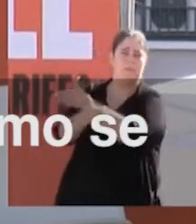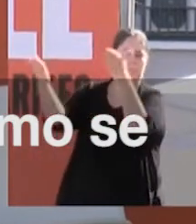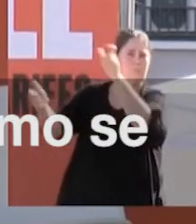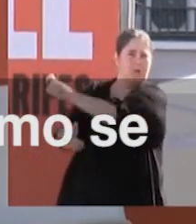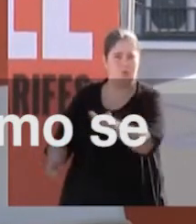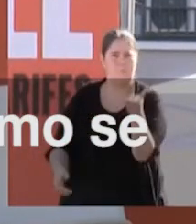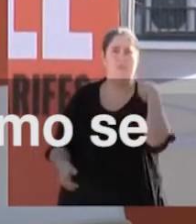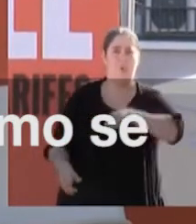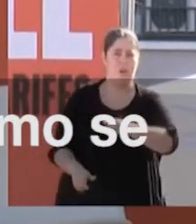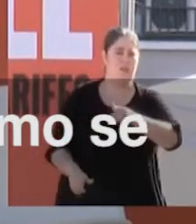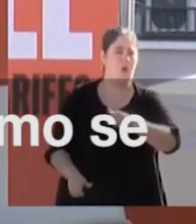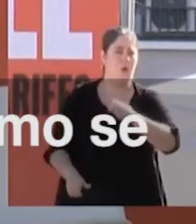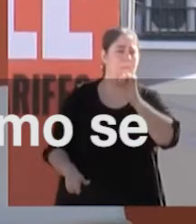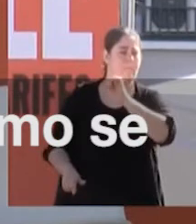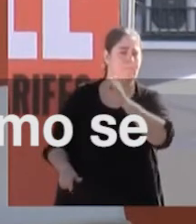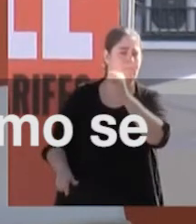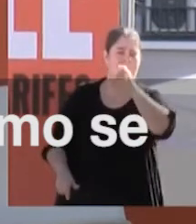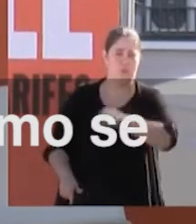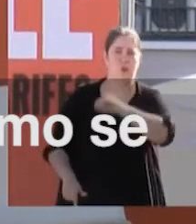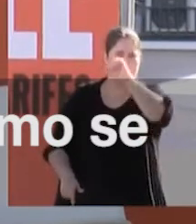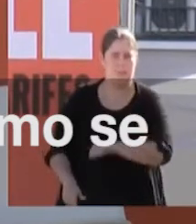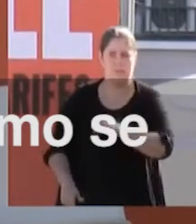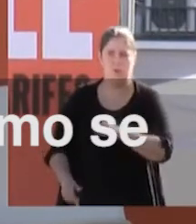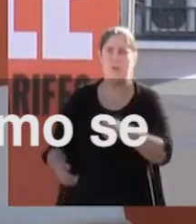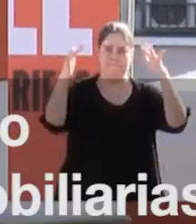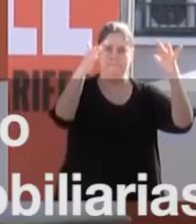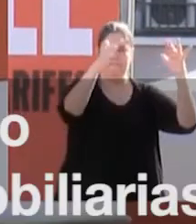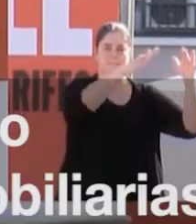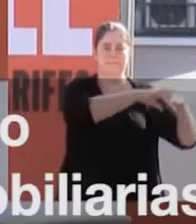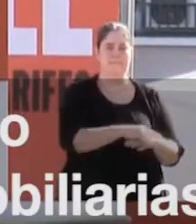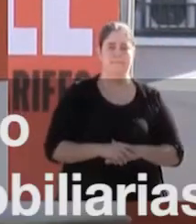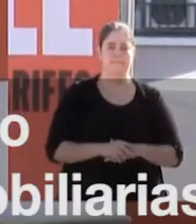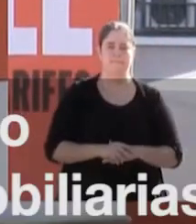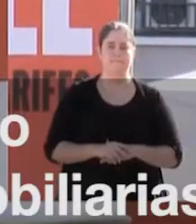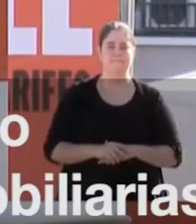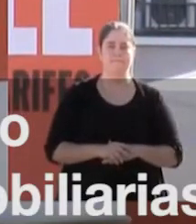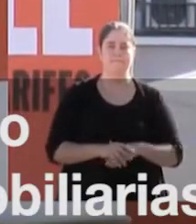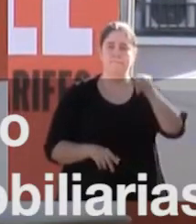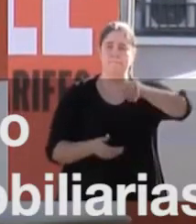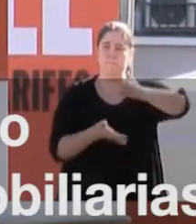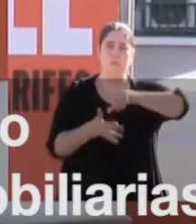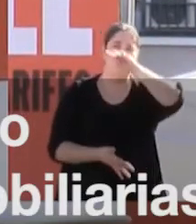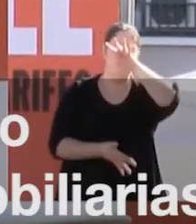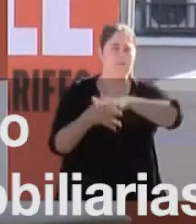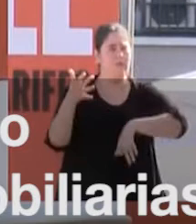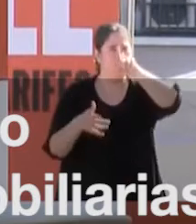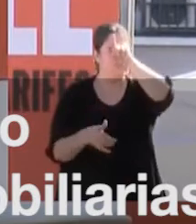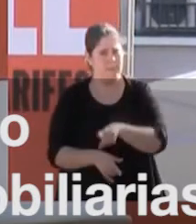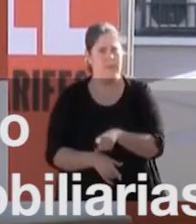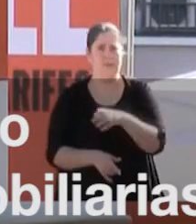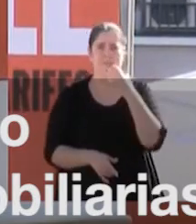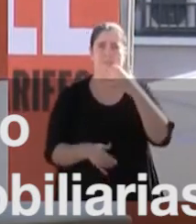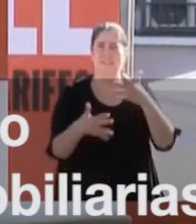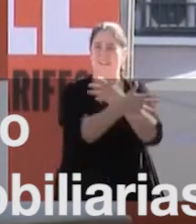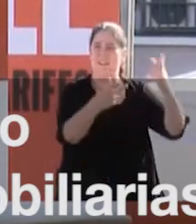así es que se gobierna gracias hada barcelona- le tuerce el brazo a las grandes